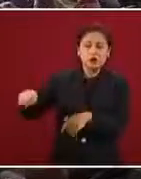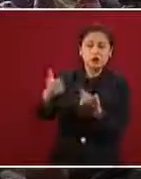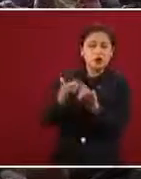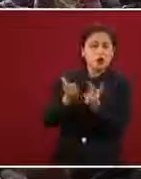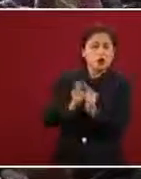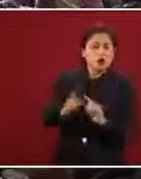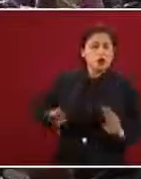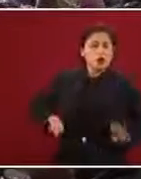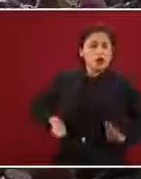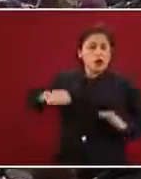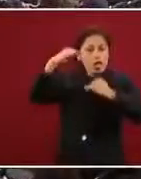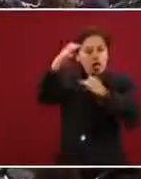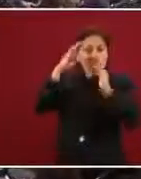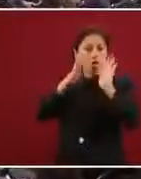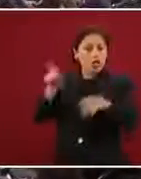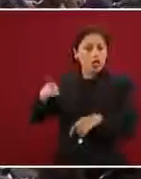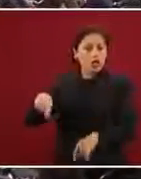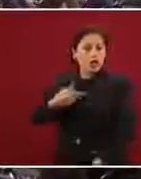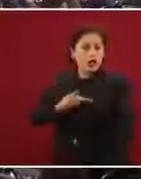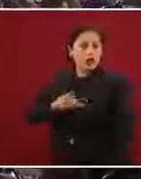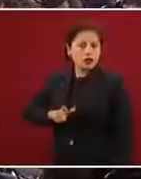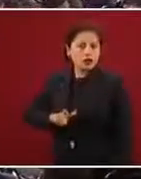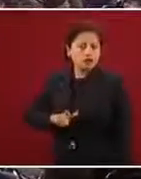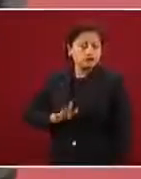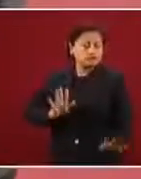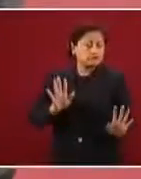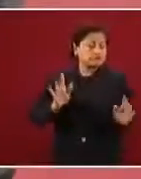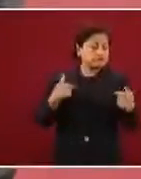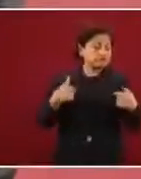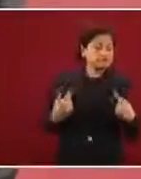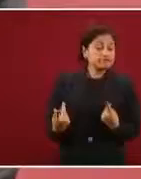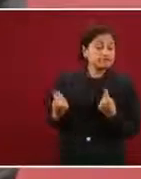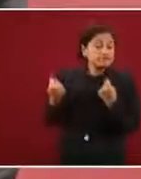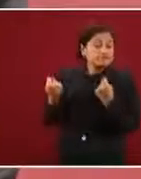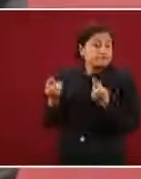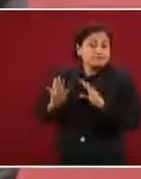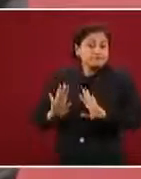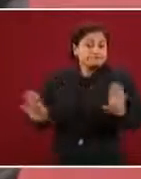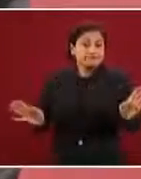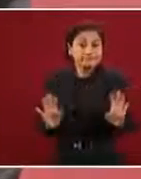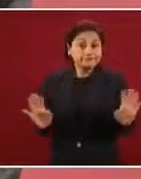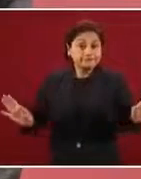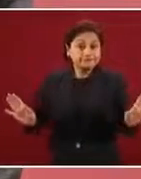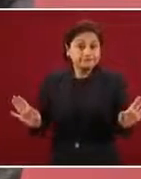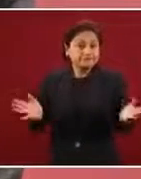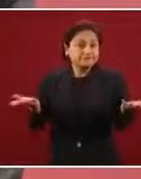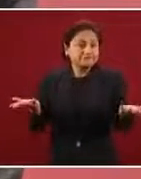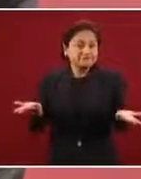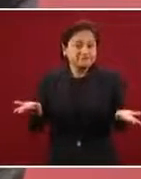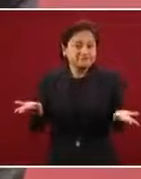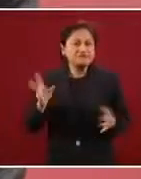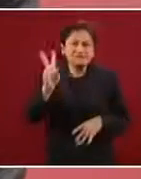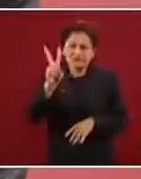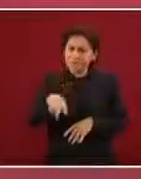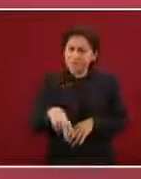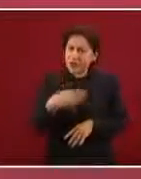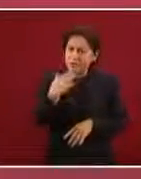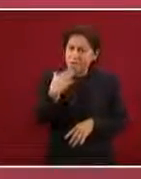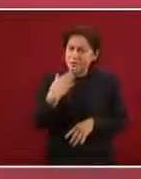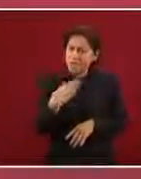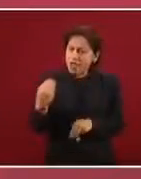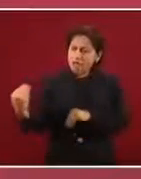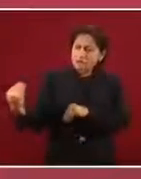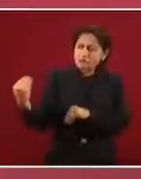orgánicos, pero no me importa. O sea, además es muy buena la polémica, es muy bueno el